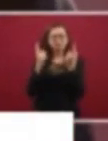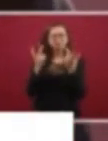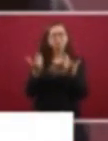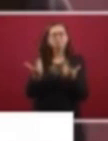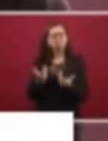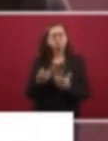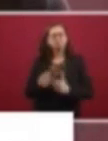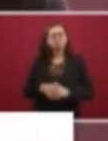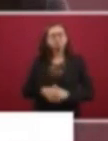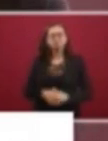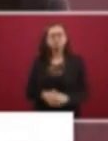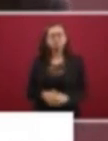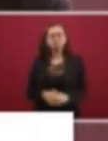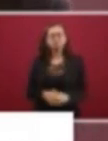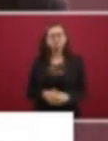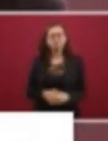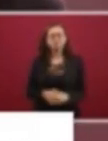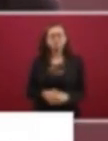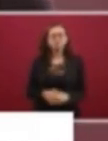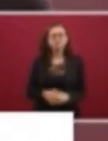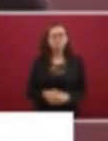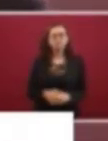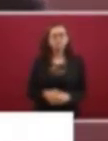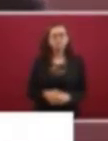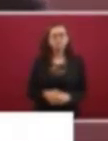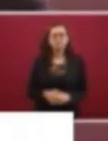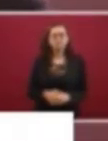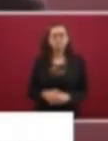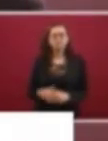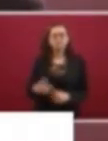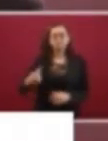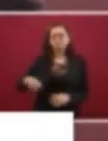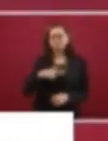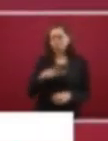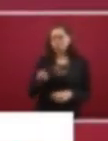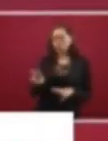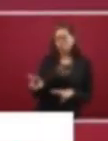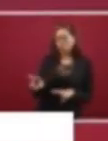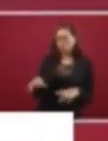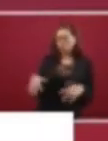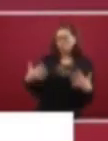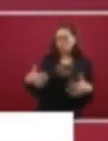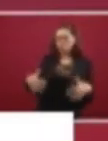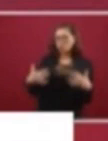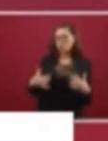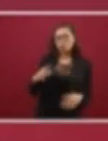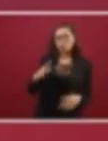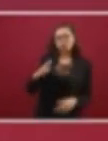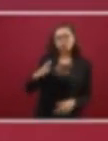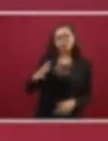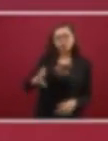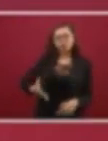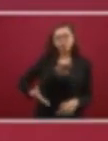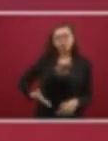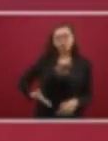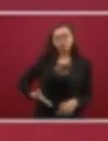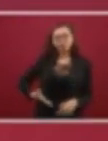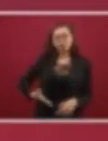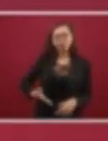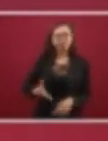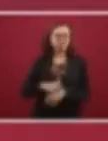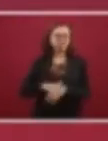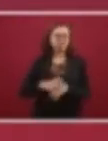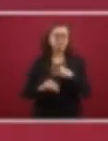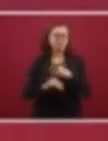pesos, 222, se va a entregar a partir del jueves. Fue lo que dijo el presidente de la República,